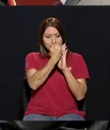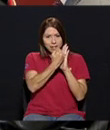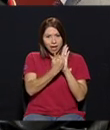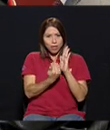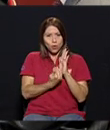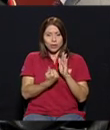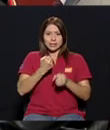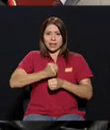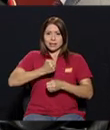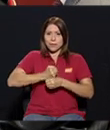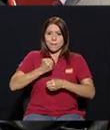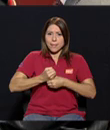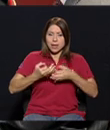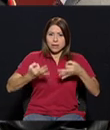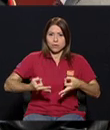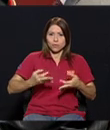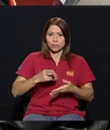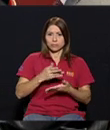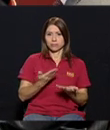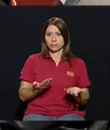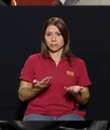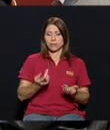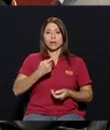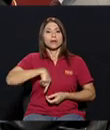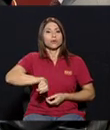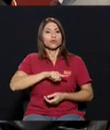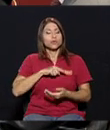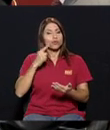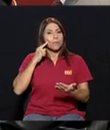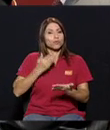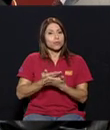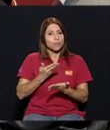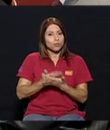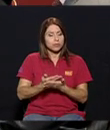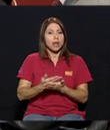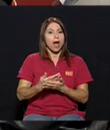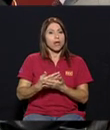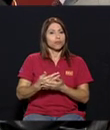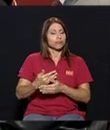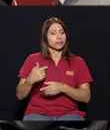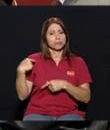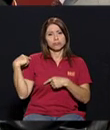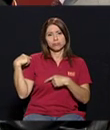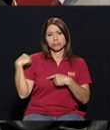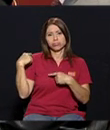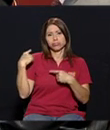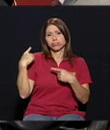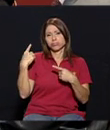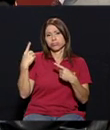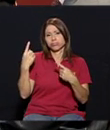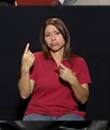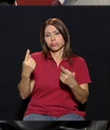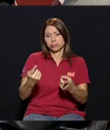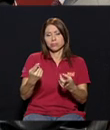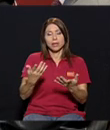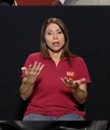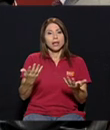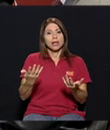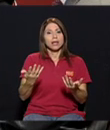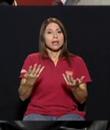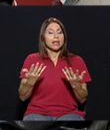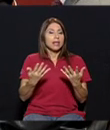los universitarios, y hemos demostrado en el curso de toda la existencia de